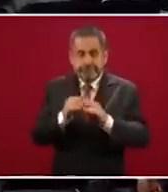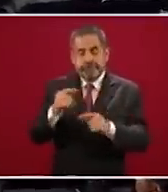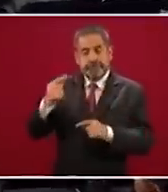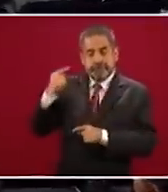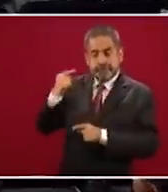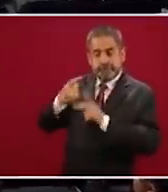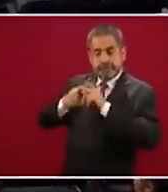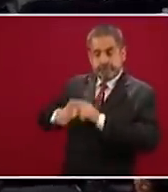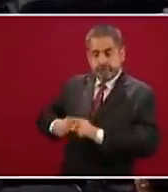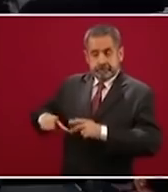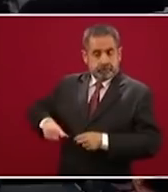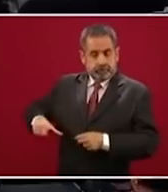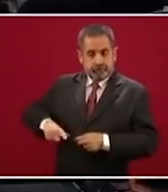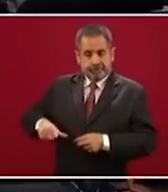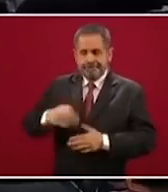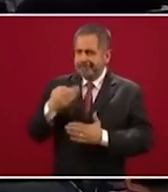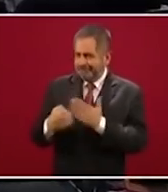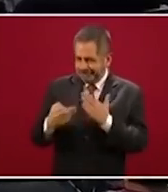mira de